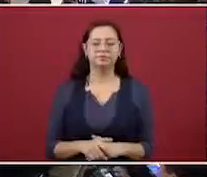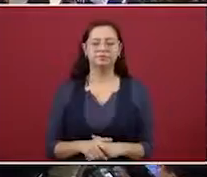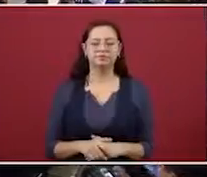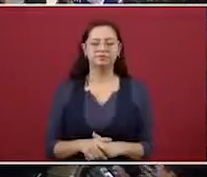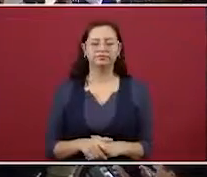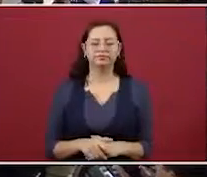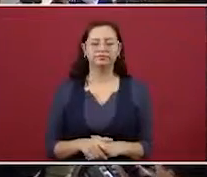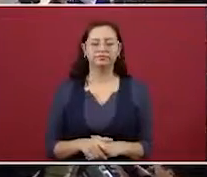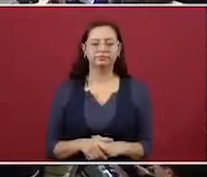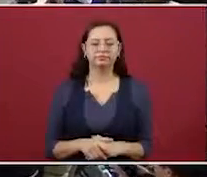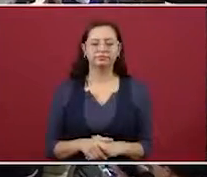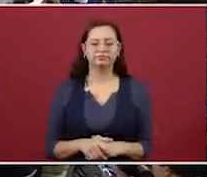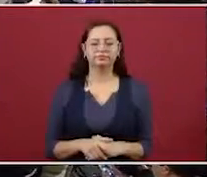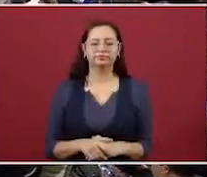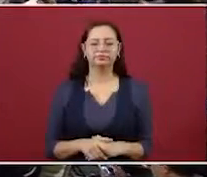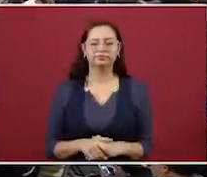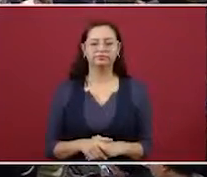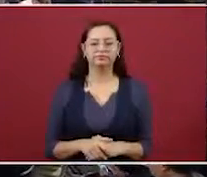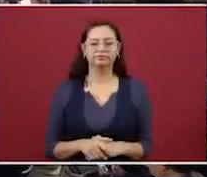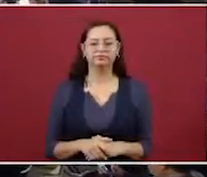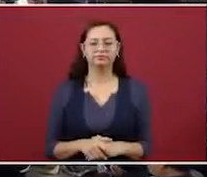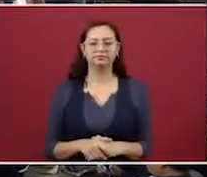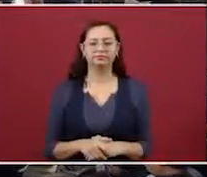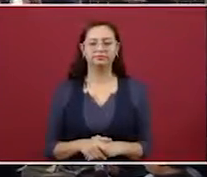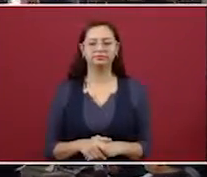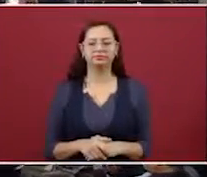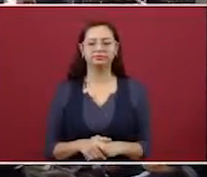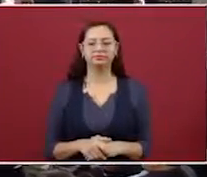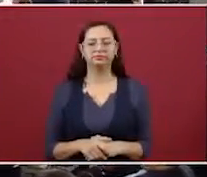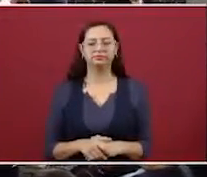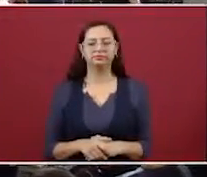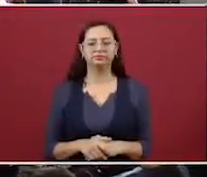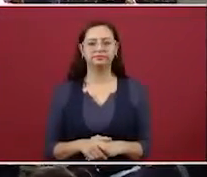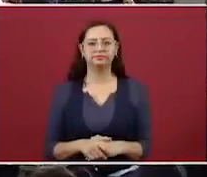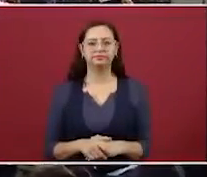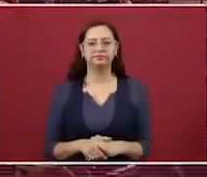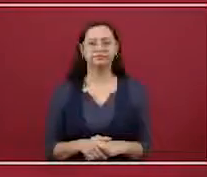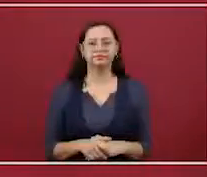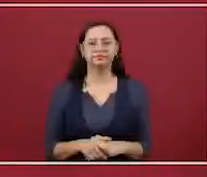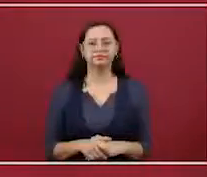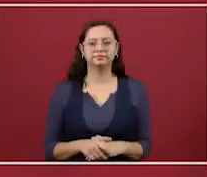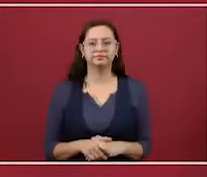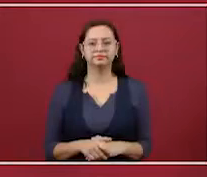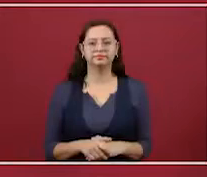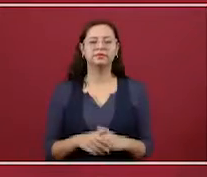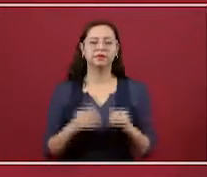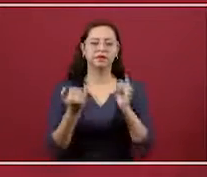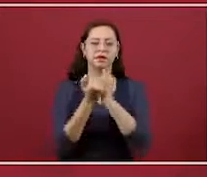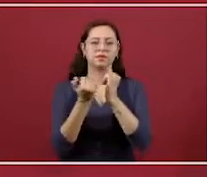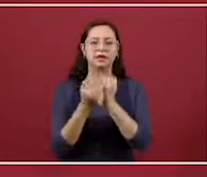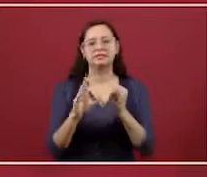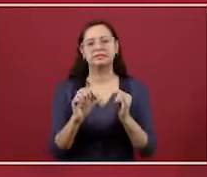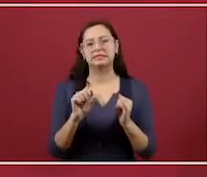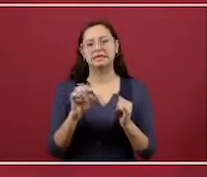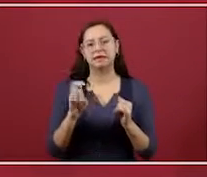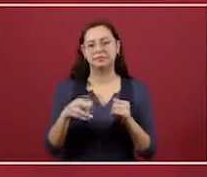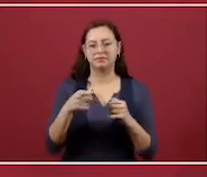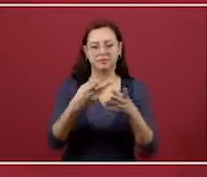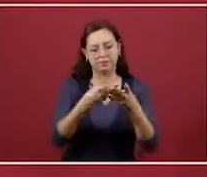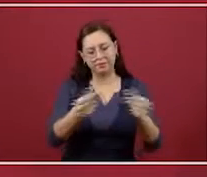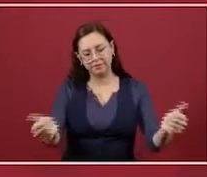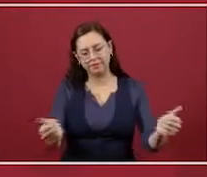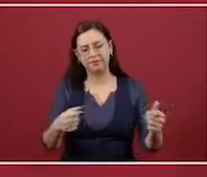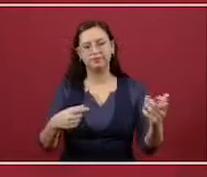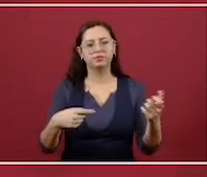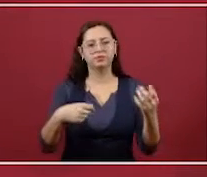tampoco favorecerá la ilegalidad o intereses creados y subrayó que ya los sindicatos de partidos se aplicará la ley se hará valer